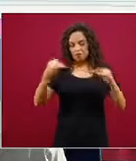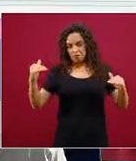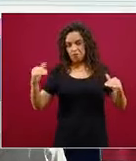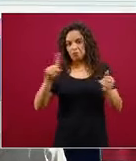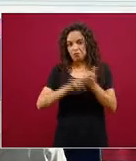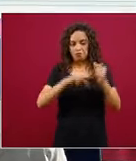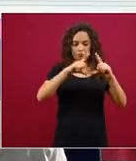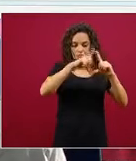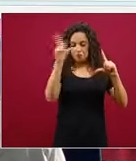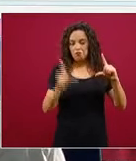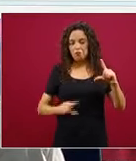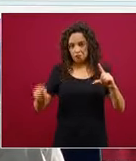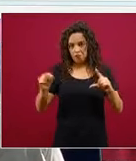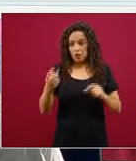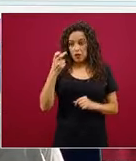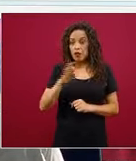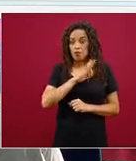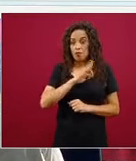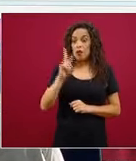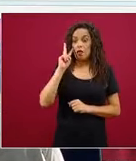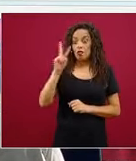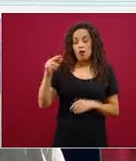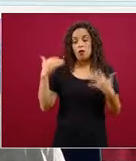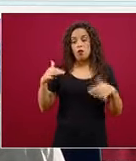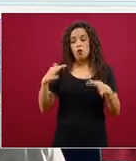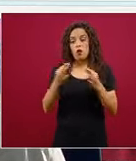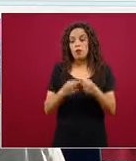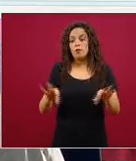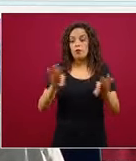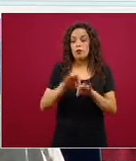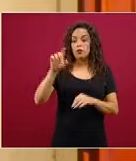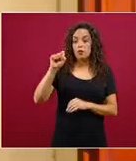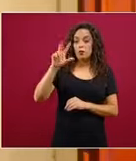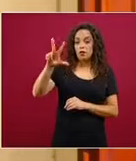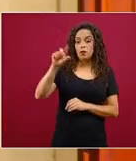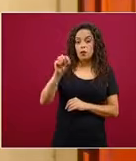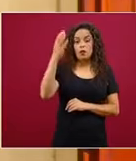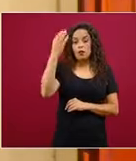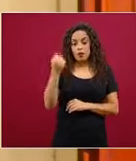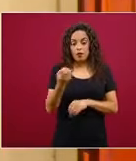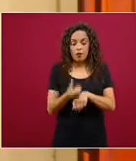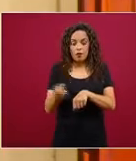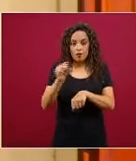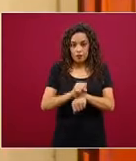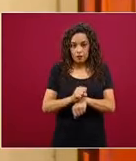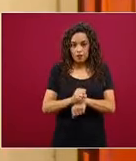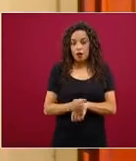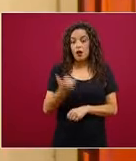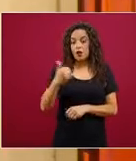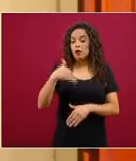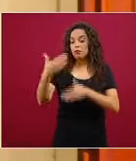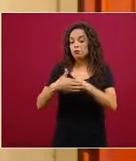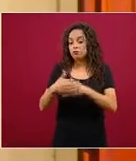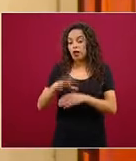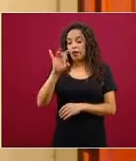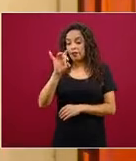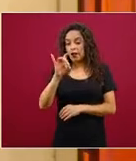de seguro representada por esa caída importante entre el 28-29 y de seguro en la semana 30 muy probablemente